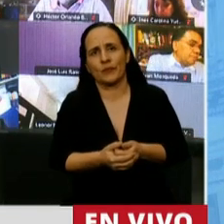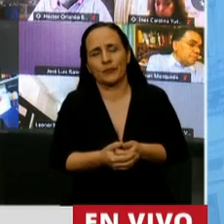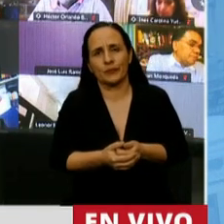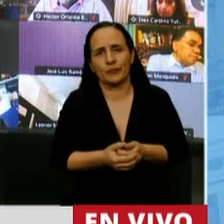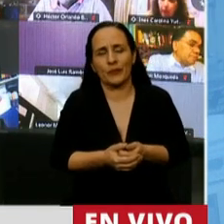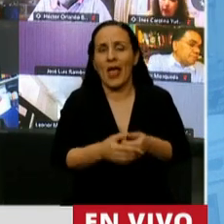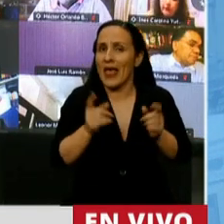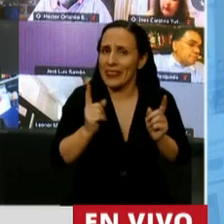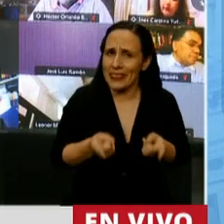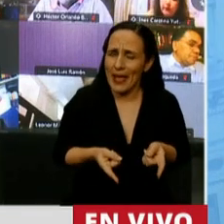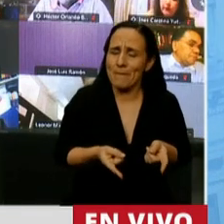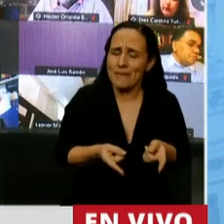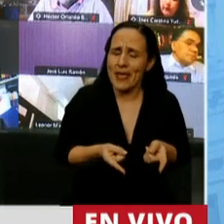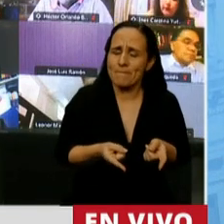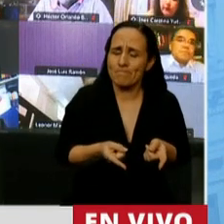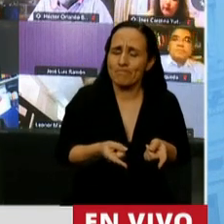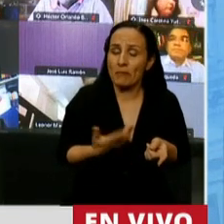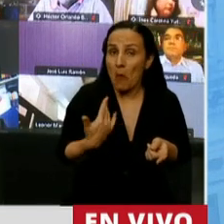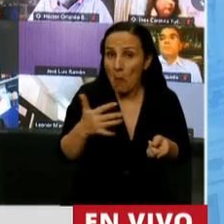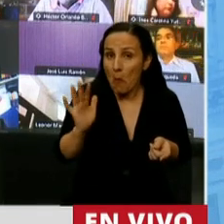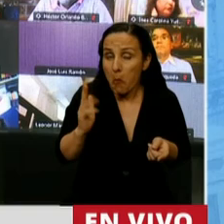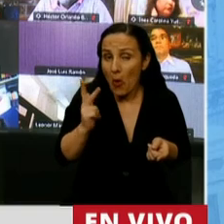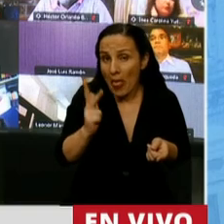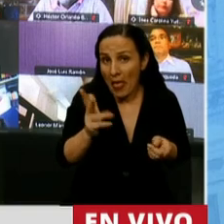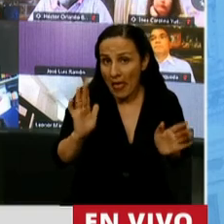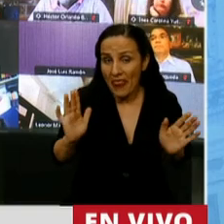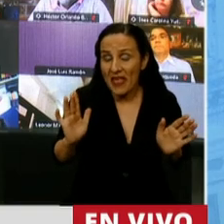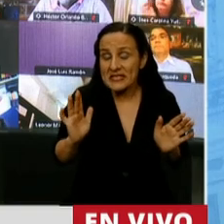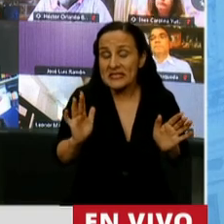también se puede decir seguramente